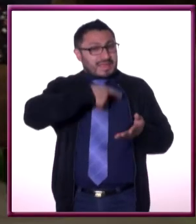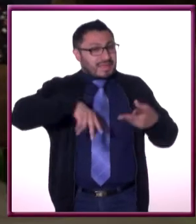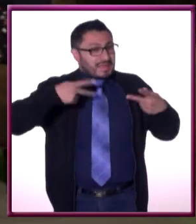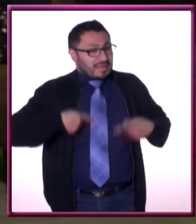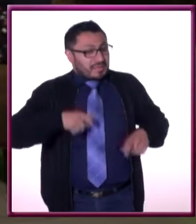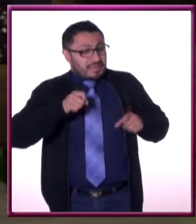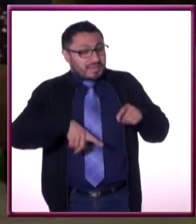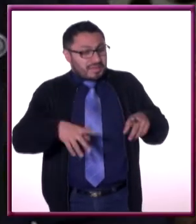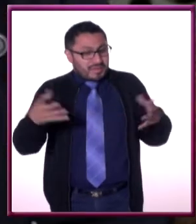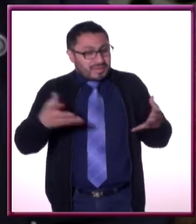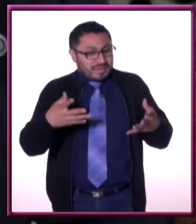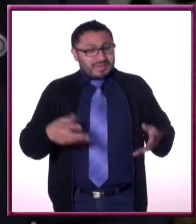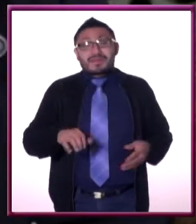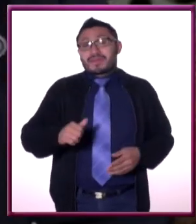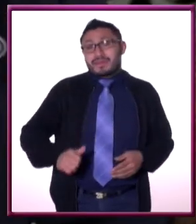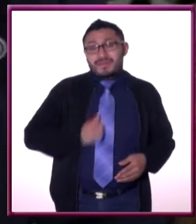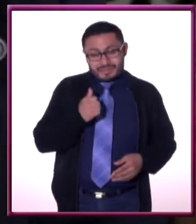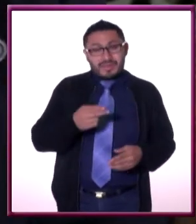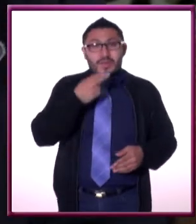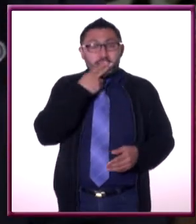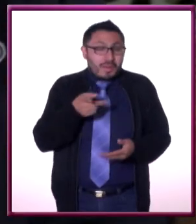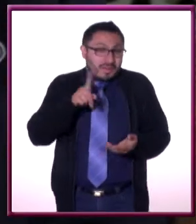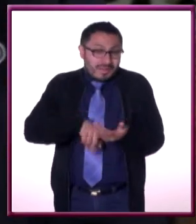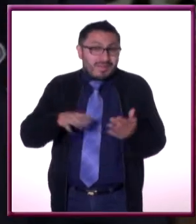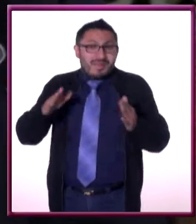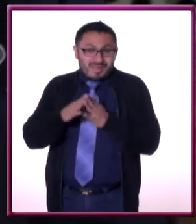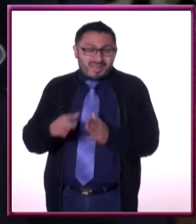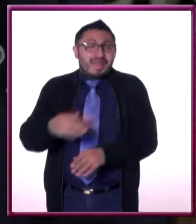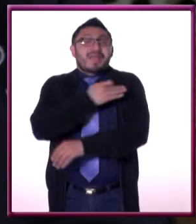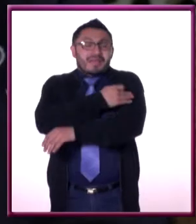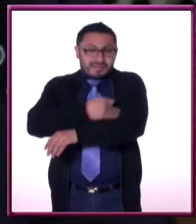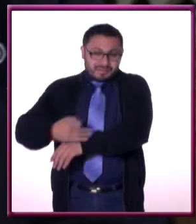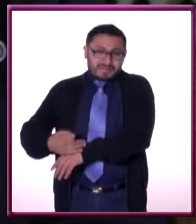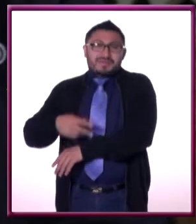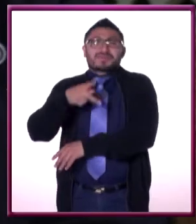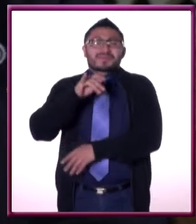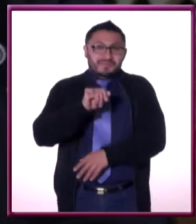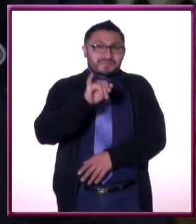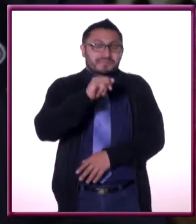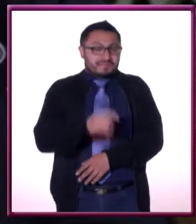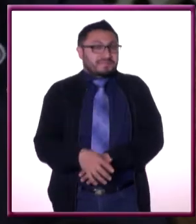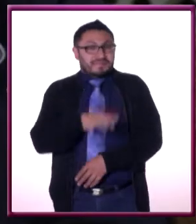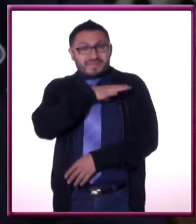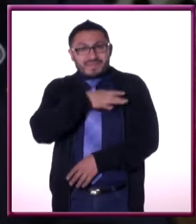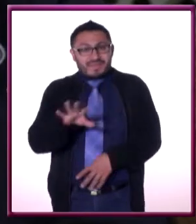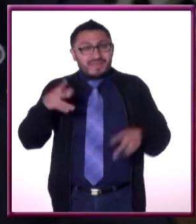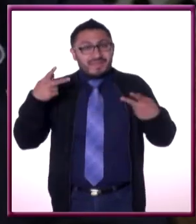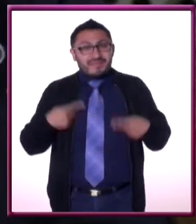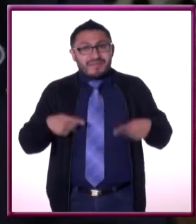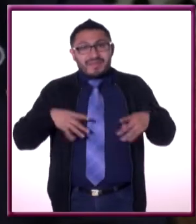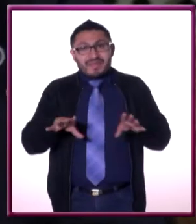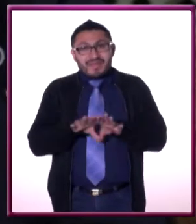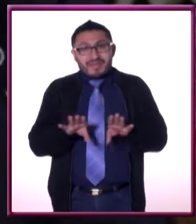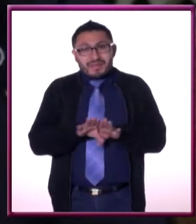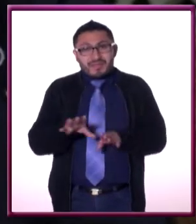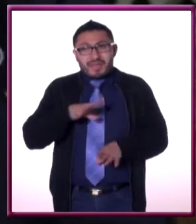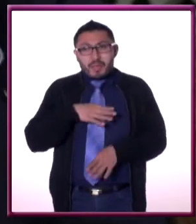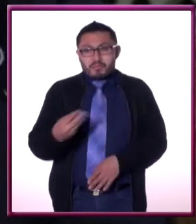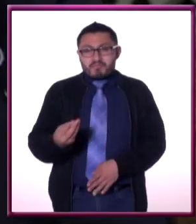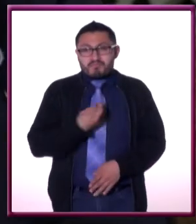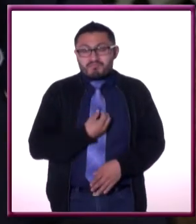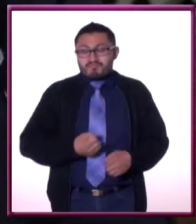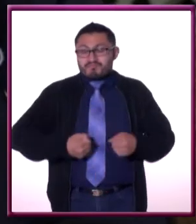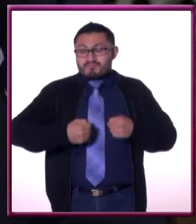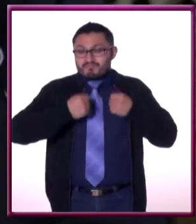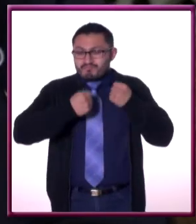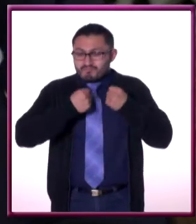aprovecha. Sí, y los usa en su casa, los usa para su familia. Y generalmente es gente que tiene un aguante tremendo